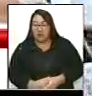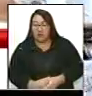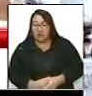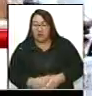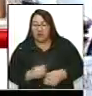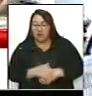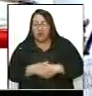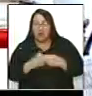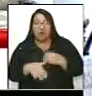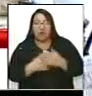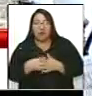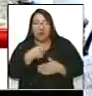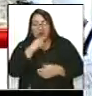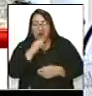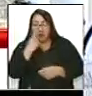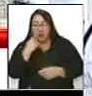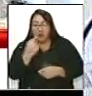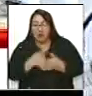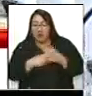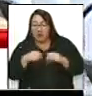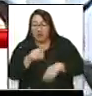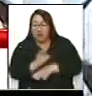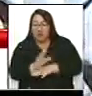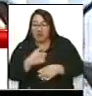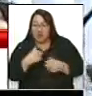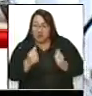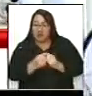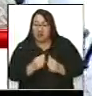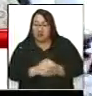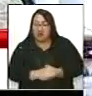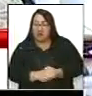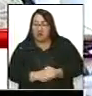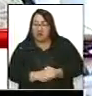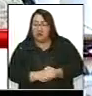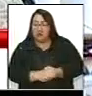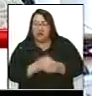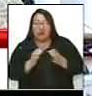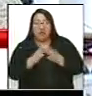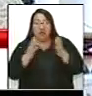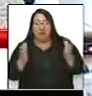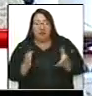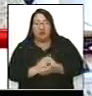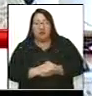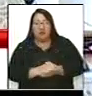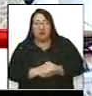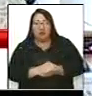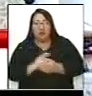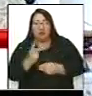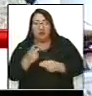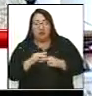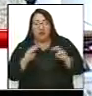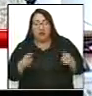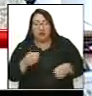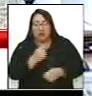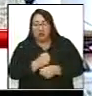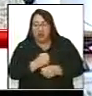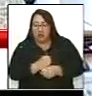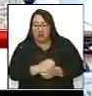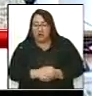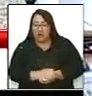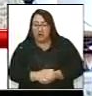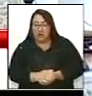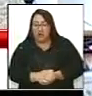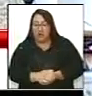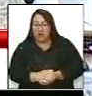Saludar a todas las mujeres y varones que en esta tarde nos acompañan en esta gran segunda mesa de trabajo